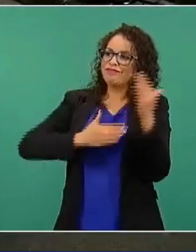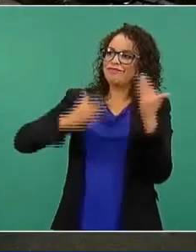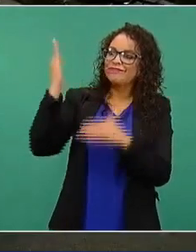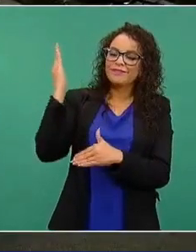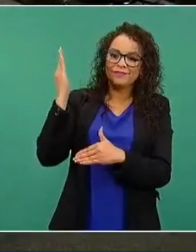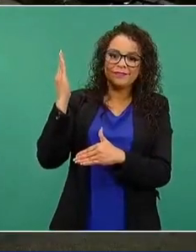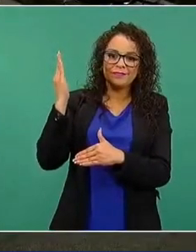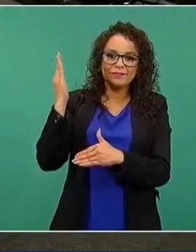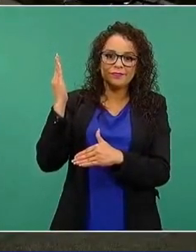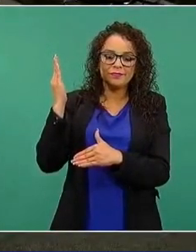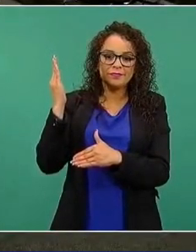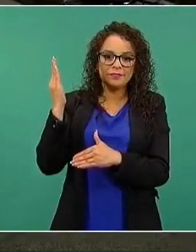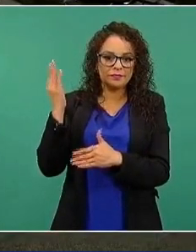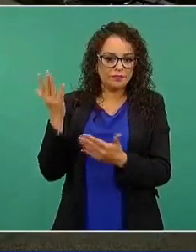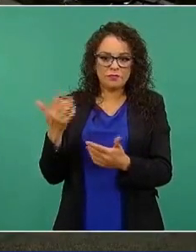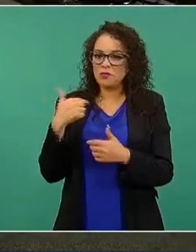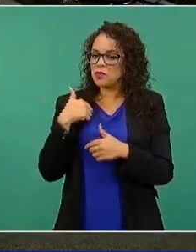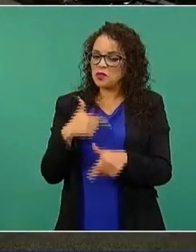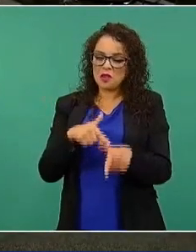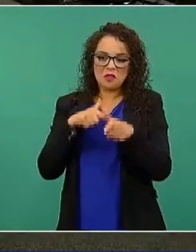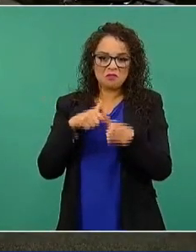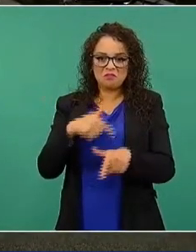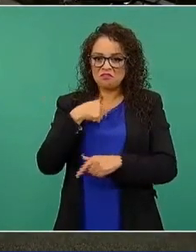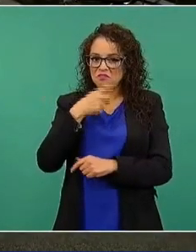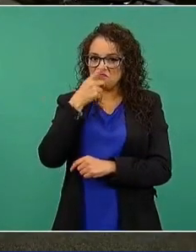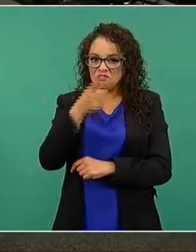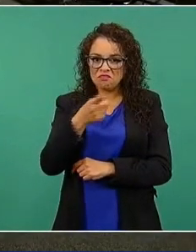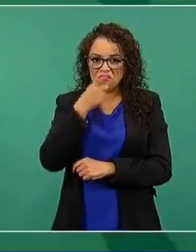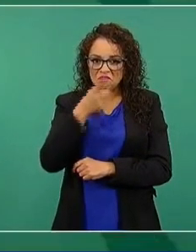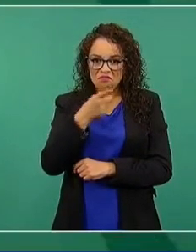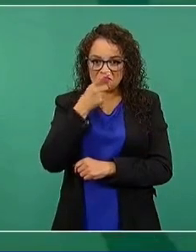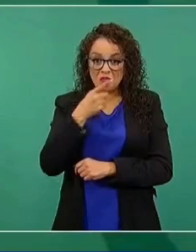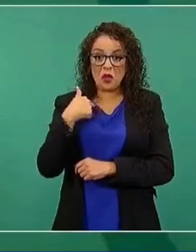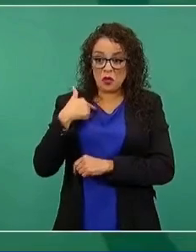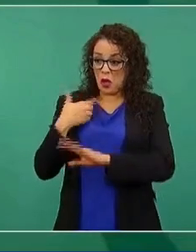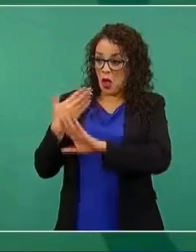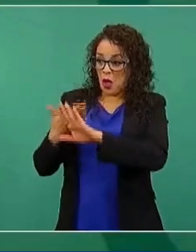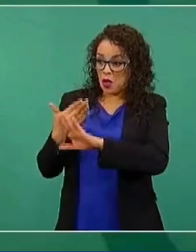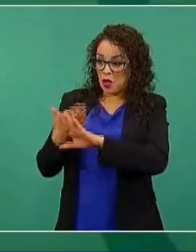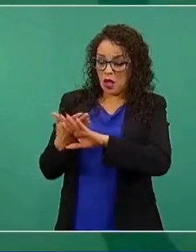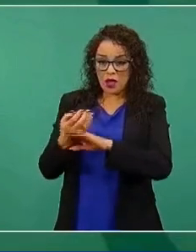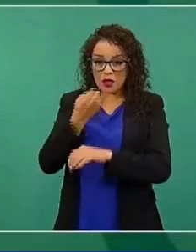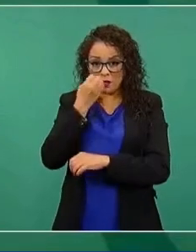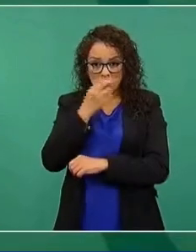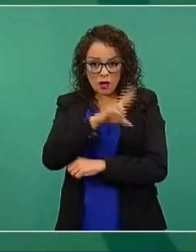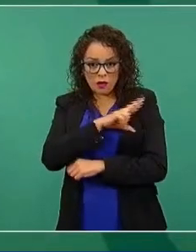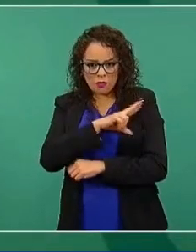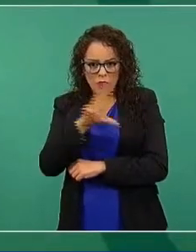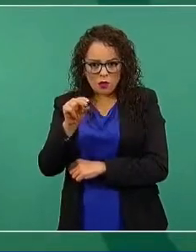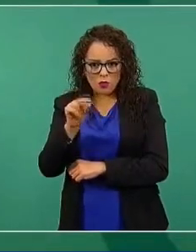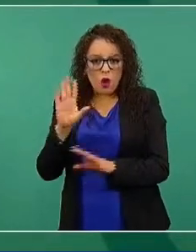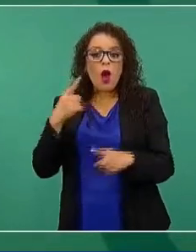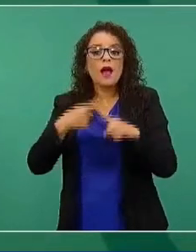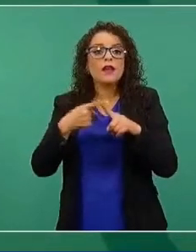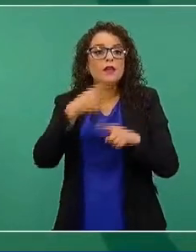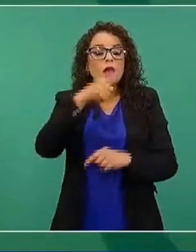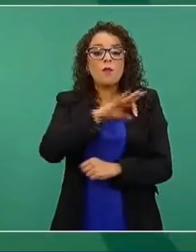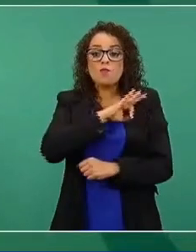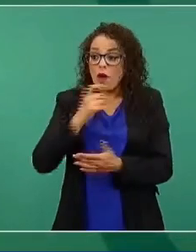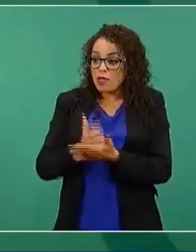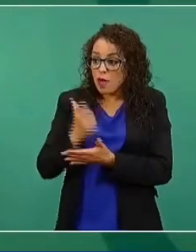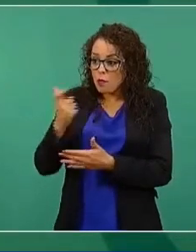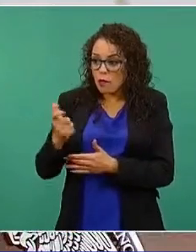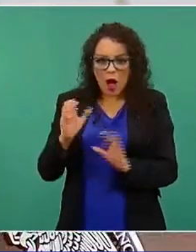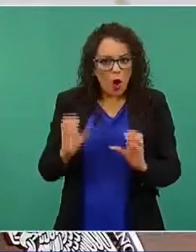Y siempre lo he dicho y lo voy a seguir diciendo, no estoy en contra de la educación privada. El que tiene para pagar una colegiatura lo puede hacer, está en su derecho, pero